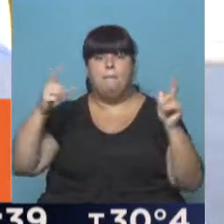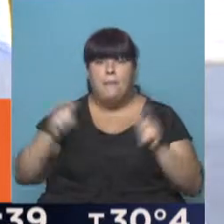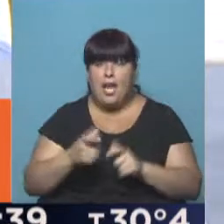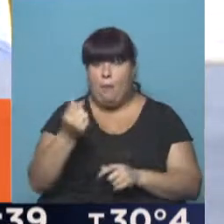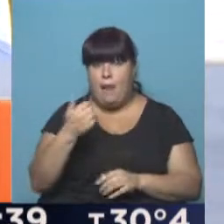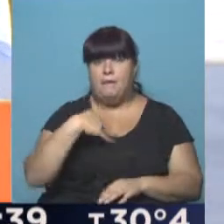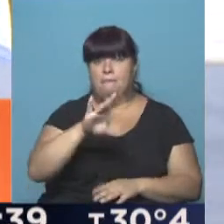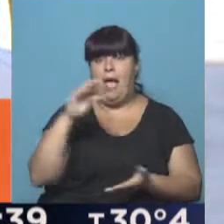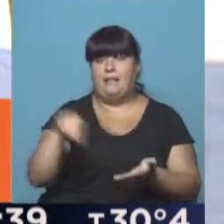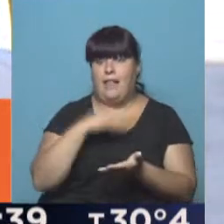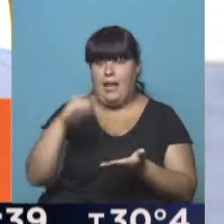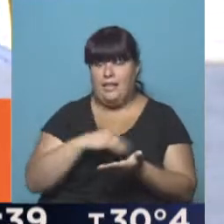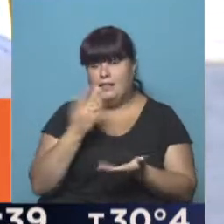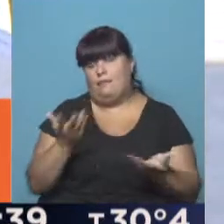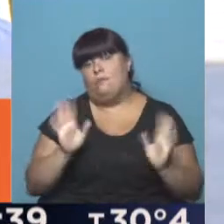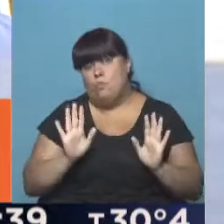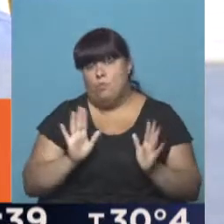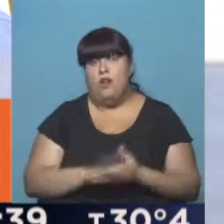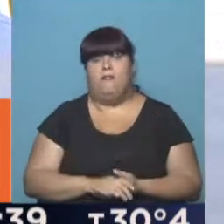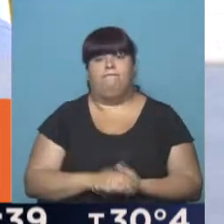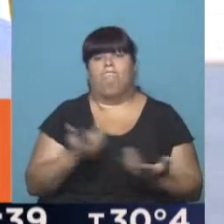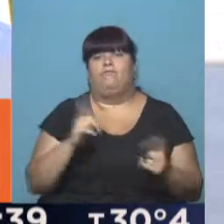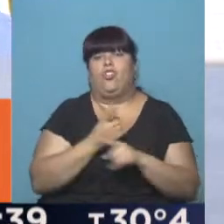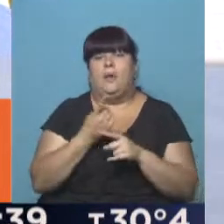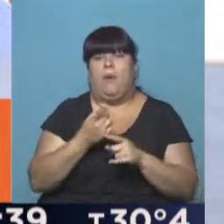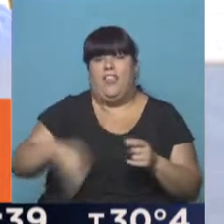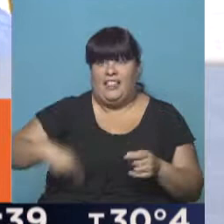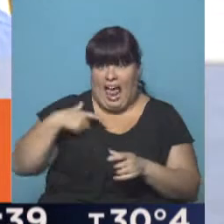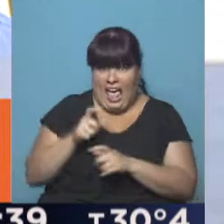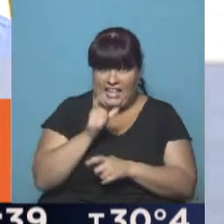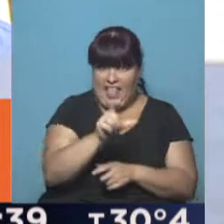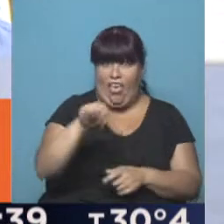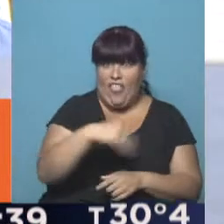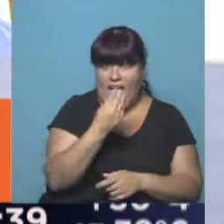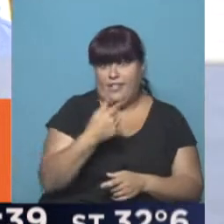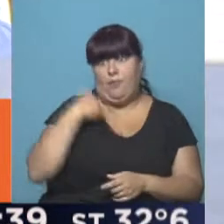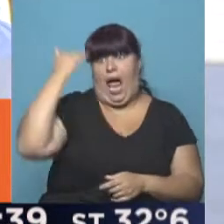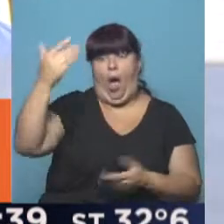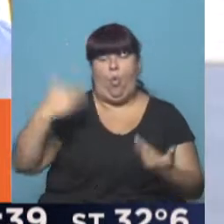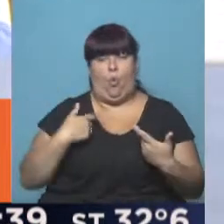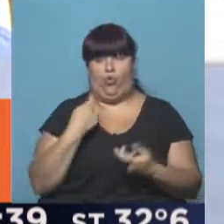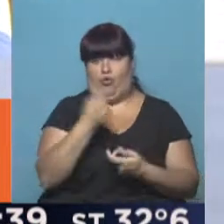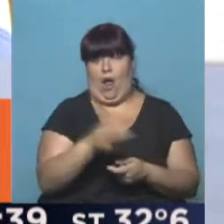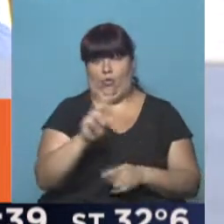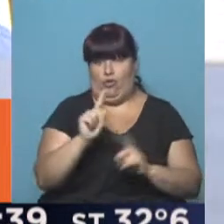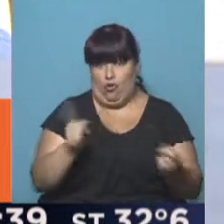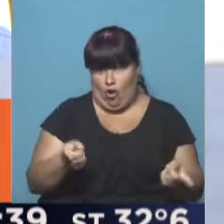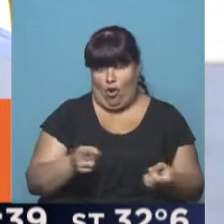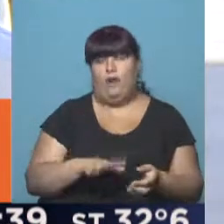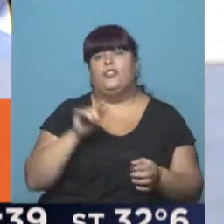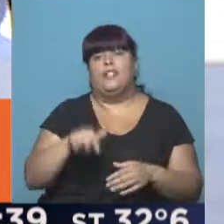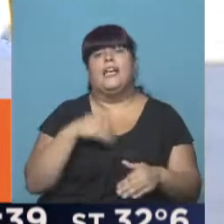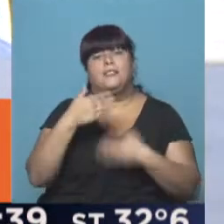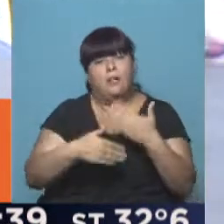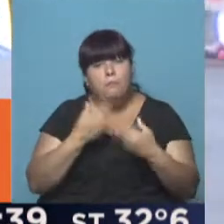efectivo y usar cada vez más dinero electrónico bueno tampoco le puede dar su propia tarjeta de débito porque es un adulto y no se le iban a autorizar entonces este